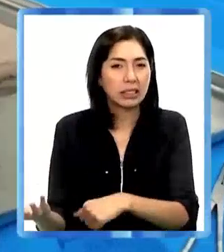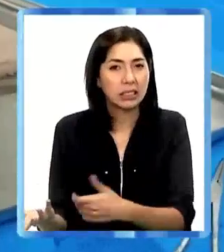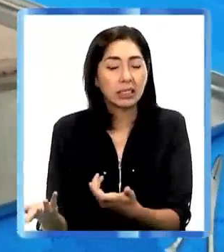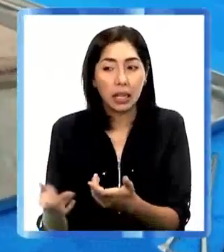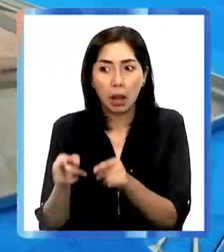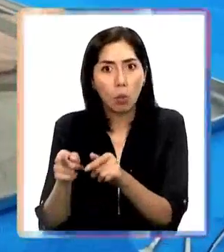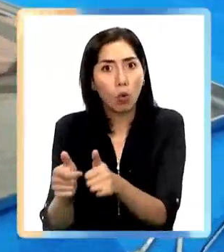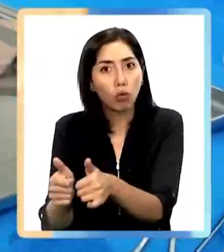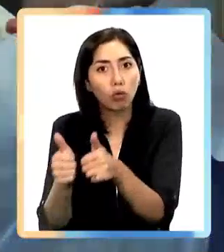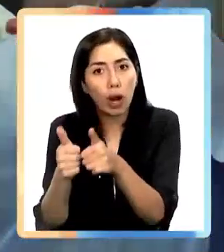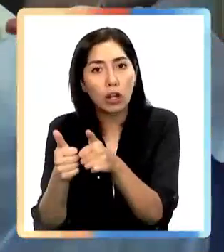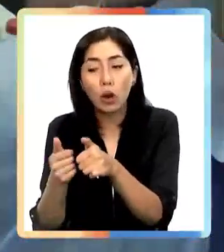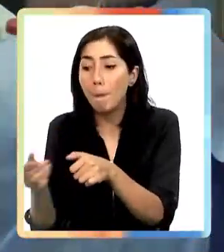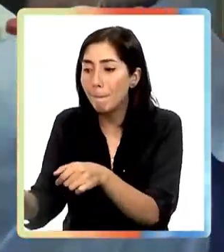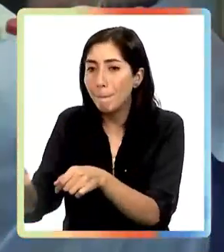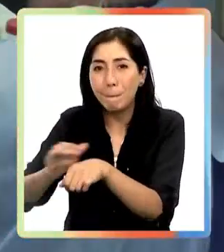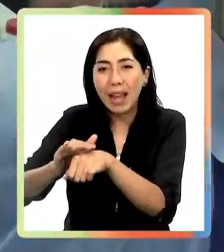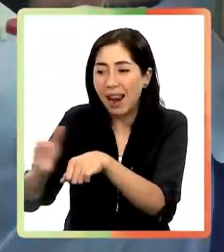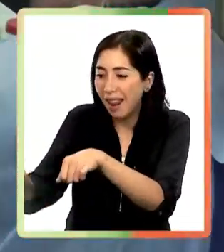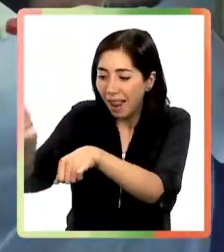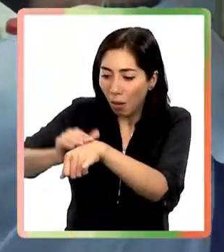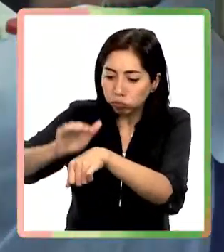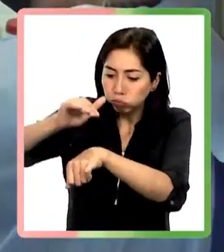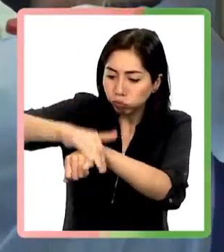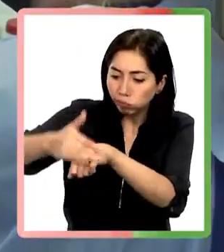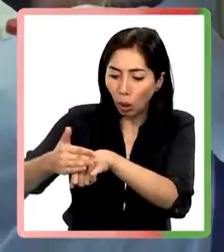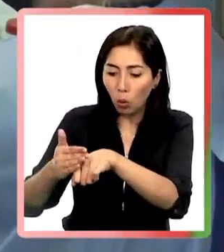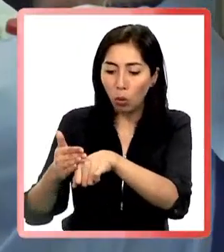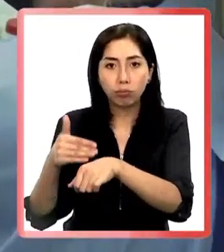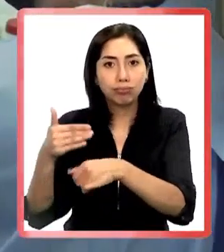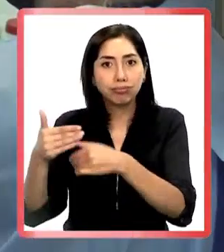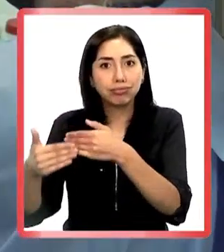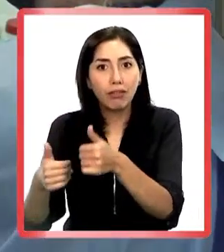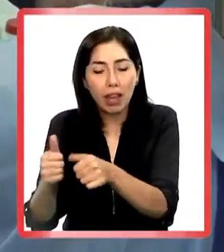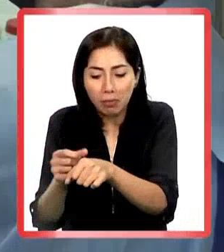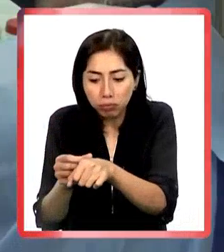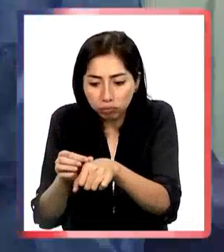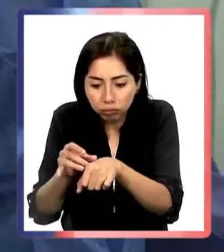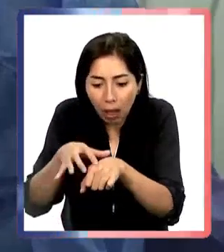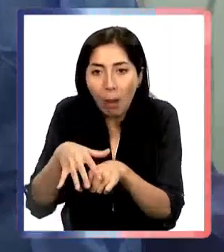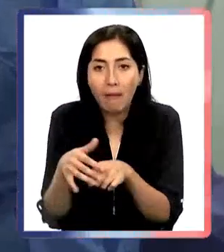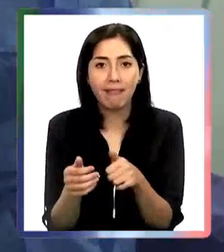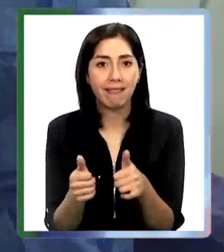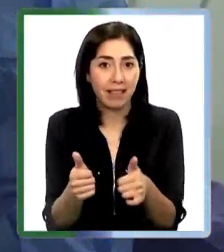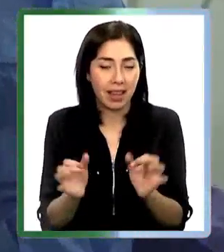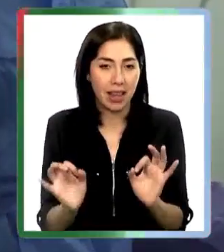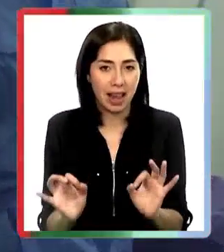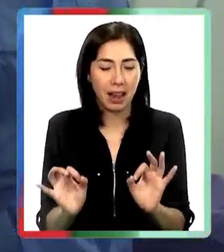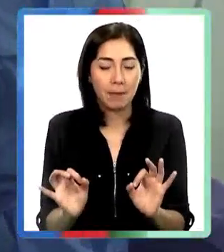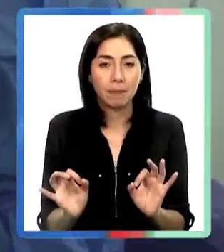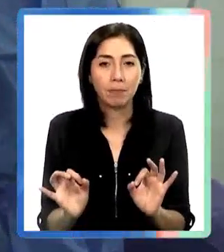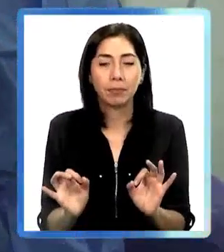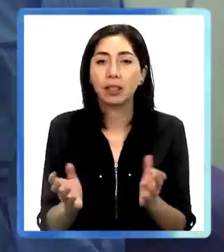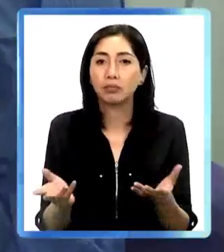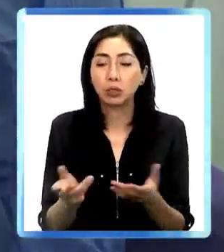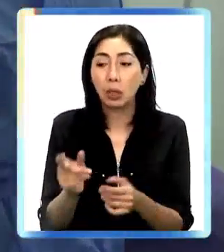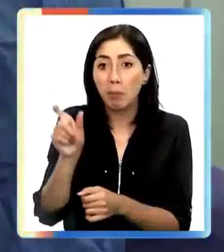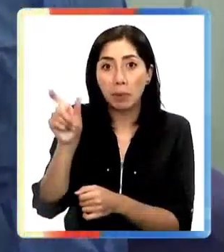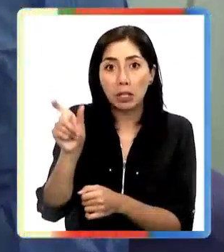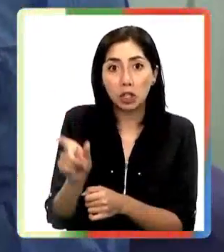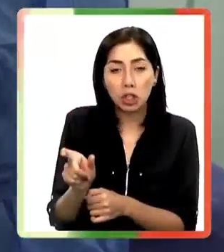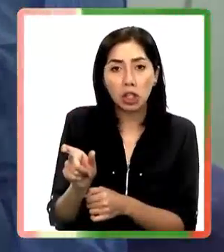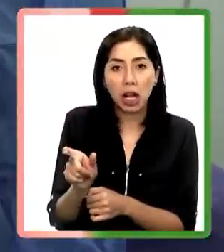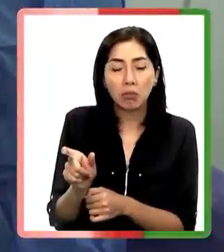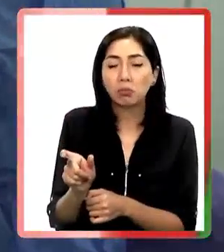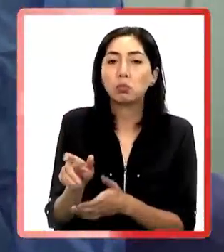servía realmente en forma efectiva porque regeneraba una parte propia del paciente y hacía que lo que uno